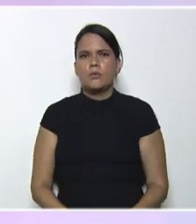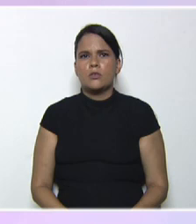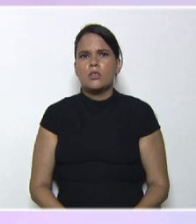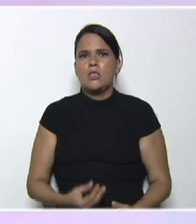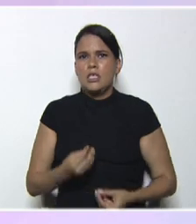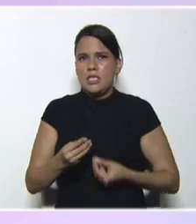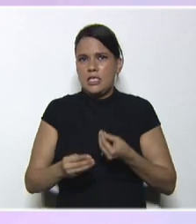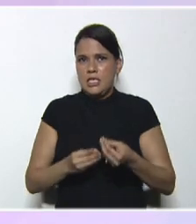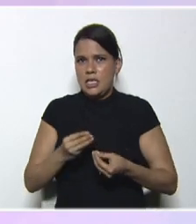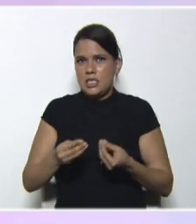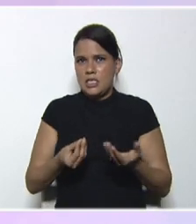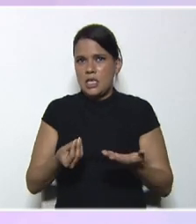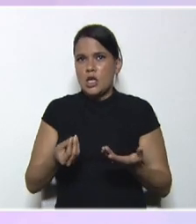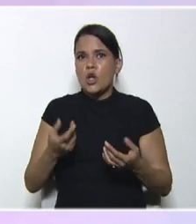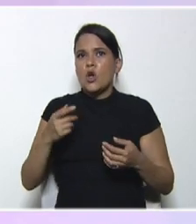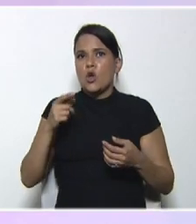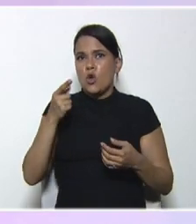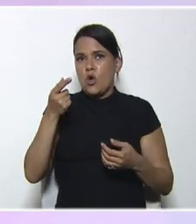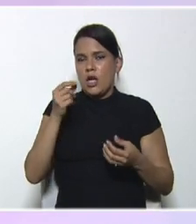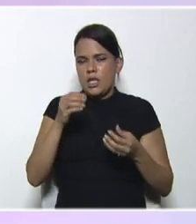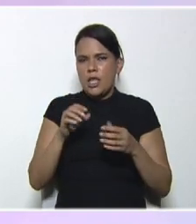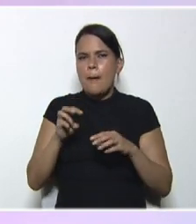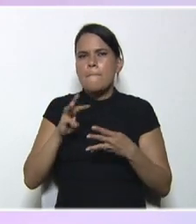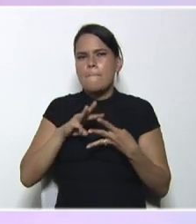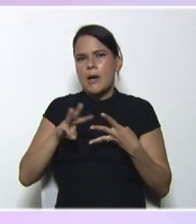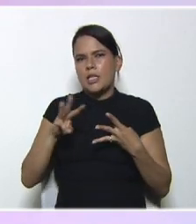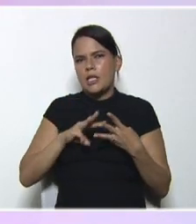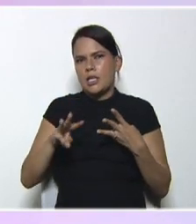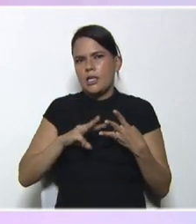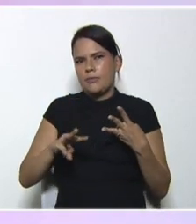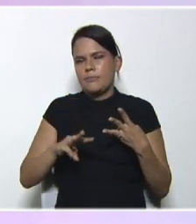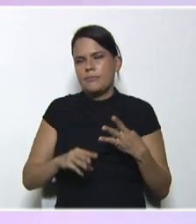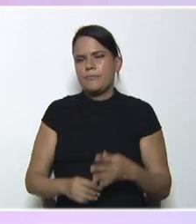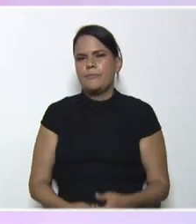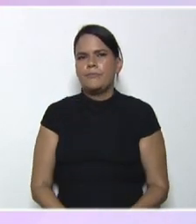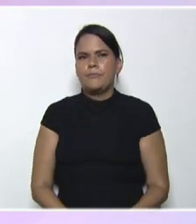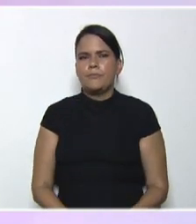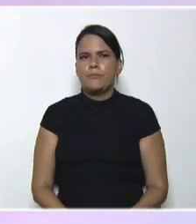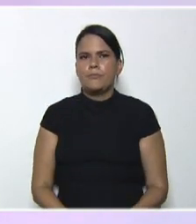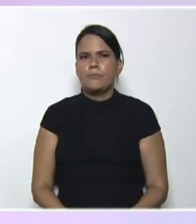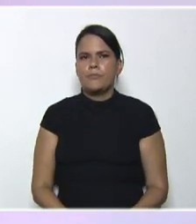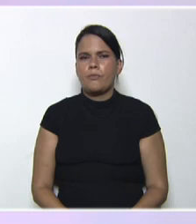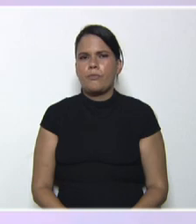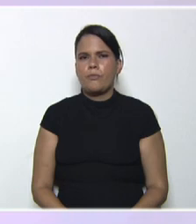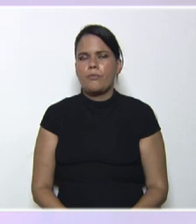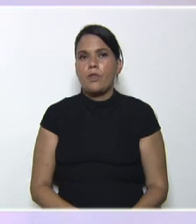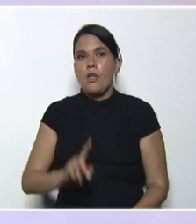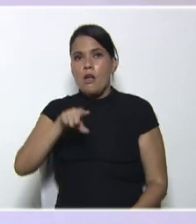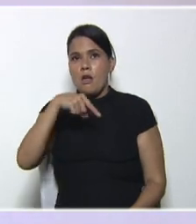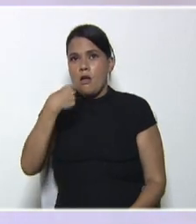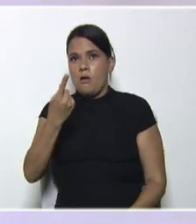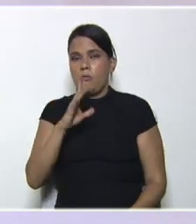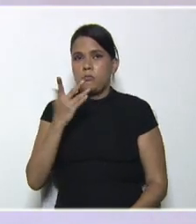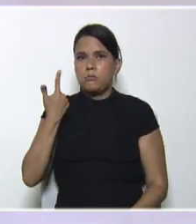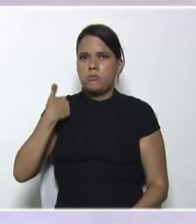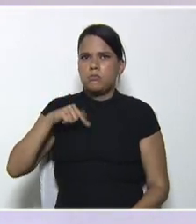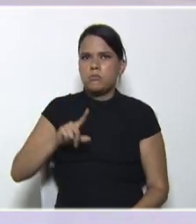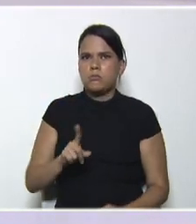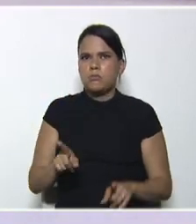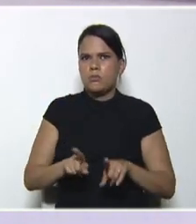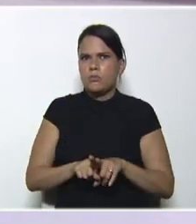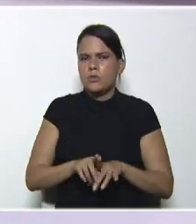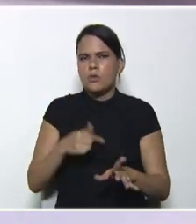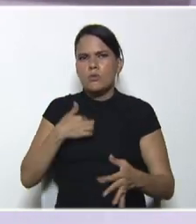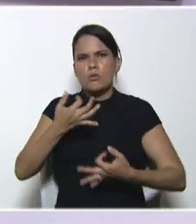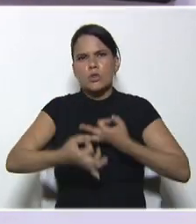elaboradas, ¿ok?, a través de esta materia. Muy bien. Luego, tenemos entonces, como